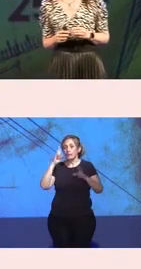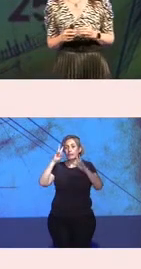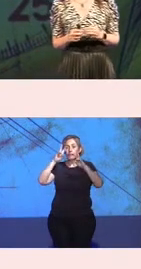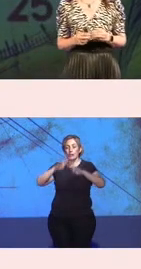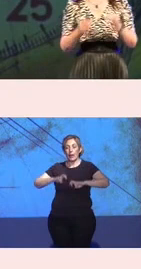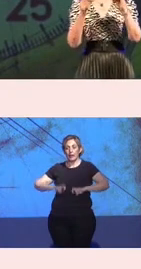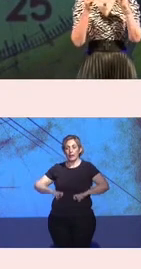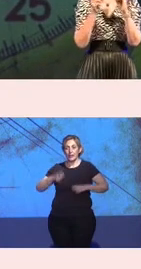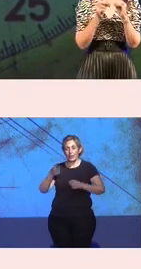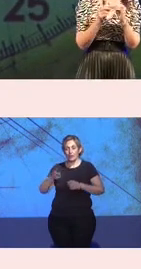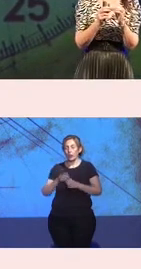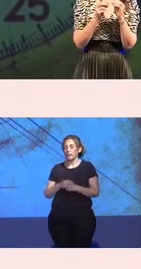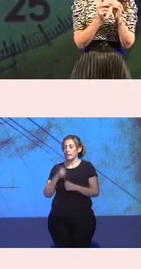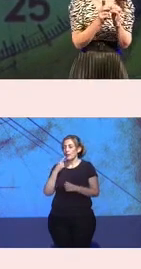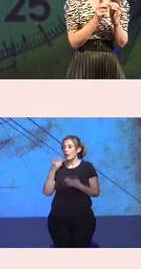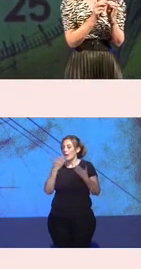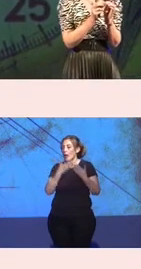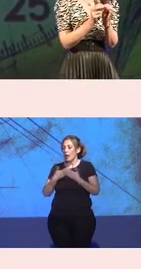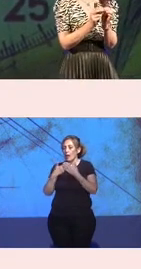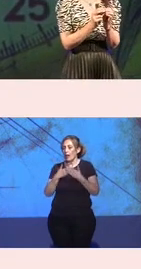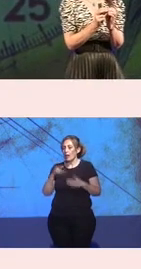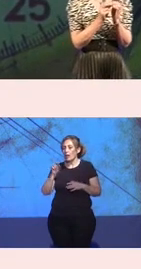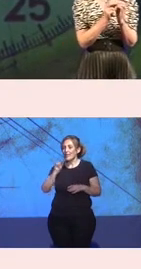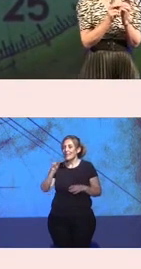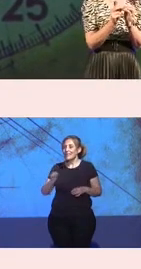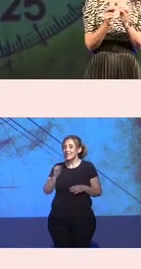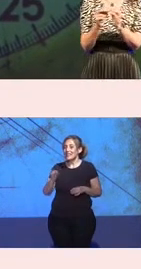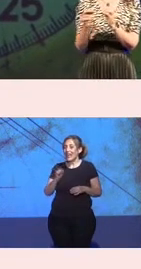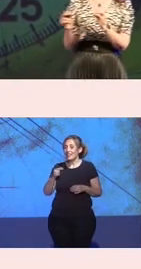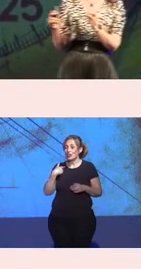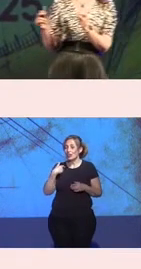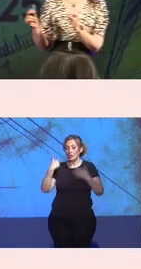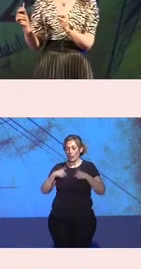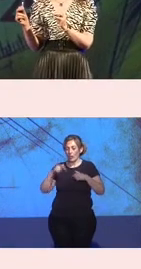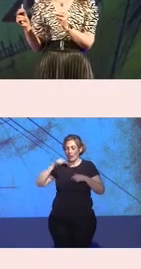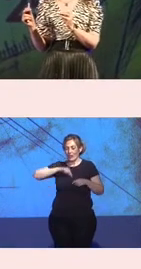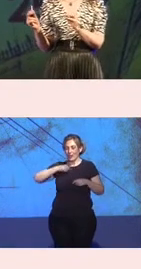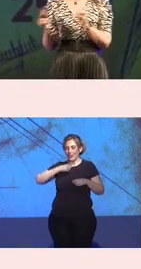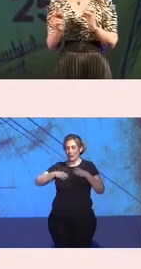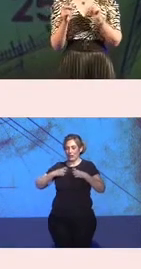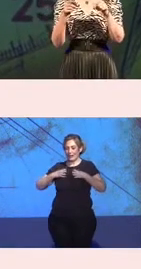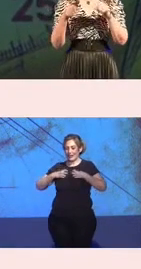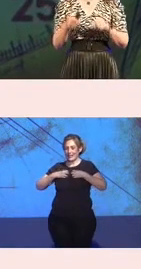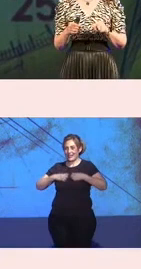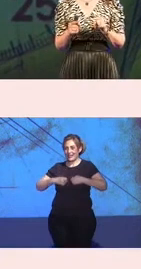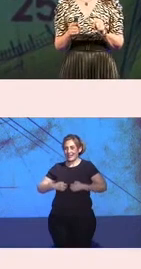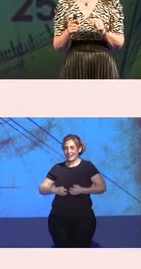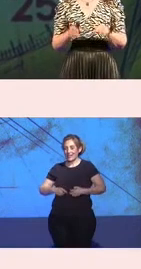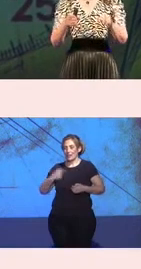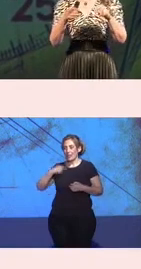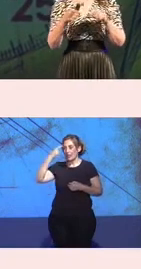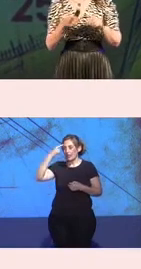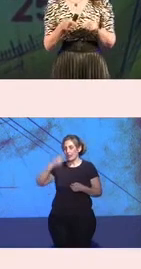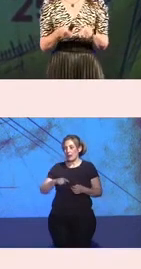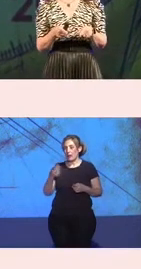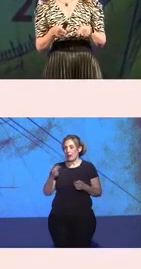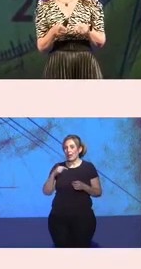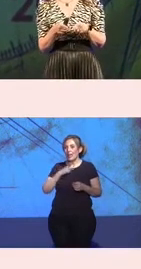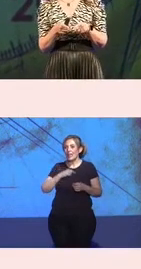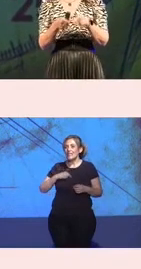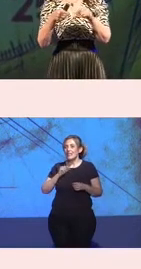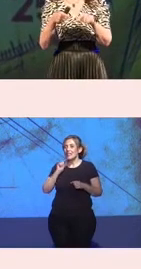en entomología estudiando las colonias de insectos que intervienen en el proceso de descomposición podemos saber en qué punto está qué insecto